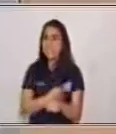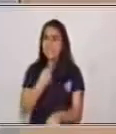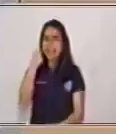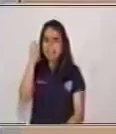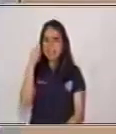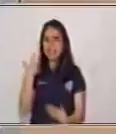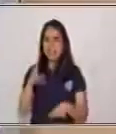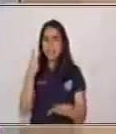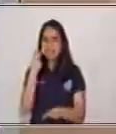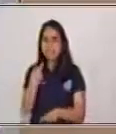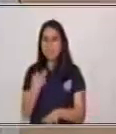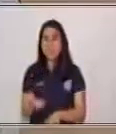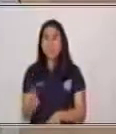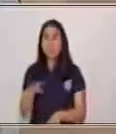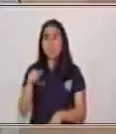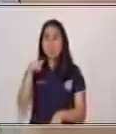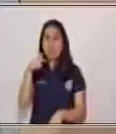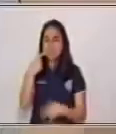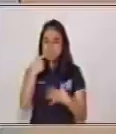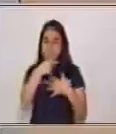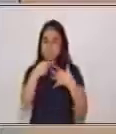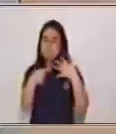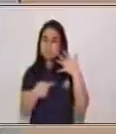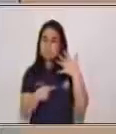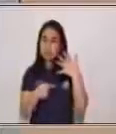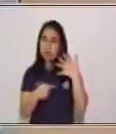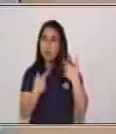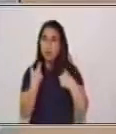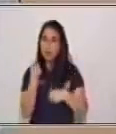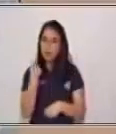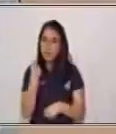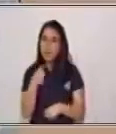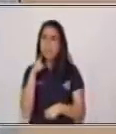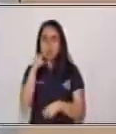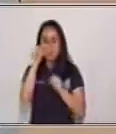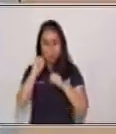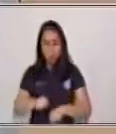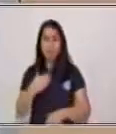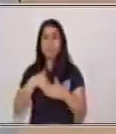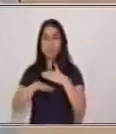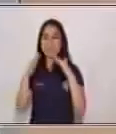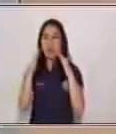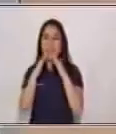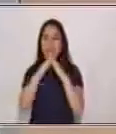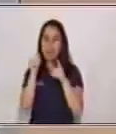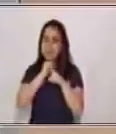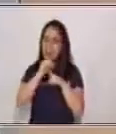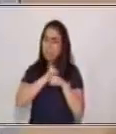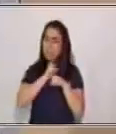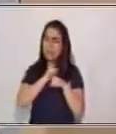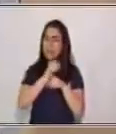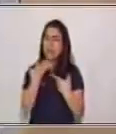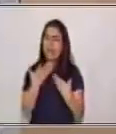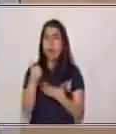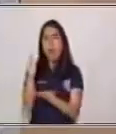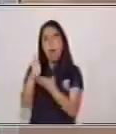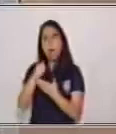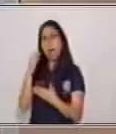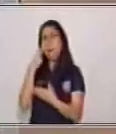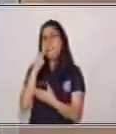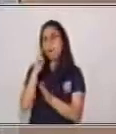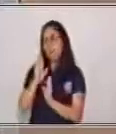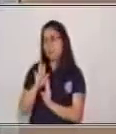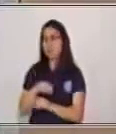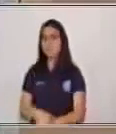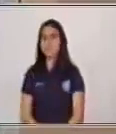aprendiendo. Pero ahora te preguntarás, todo esto que hemos visto tema por tema, desde cómo dividir en sílabas hasta la